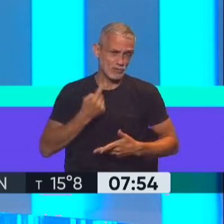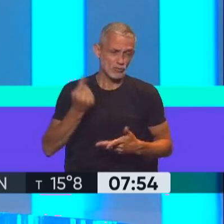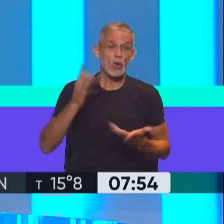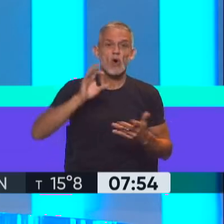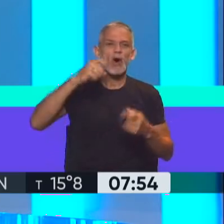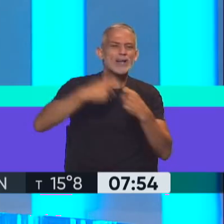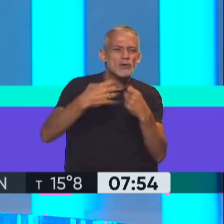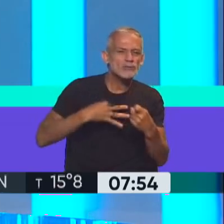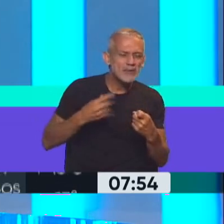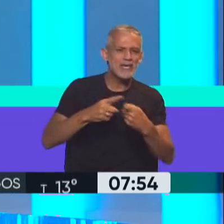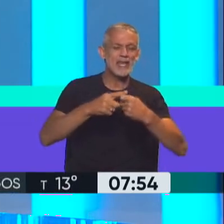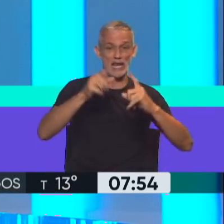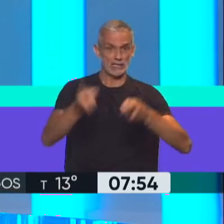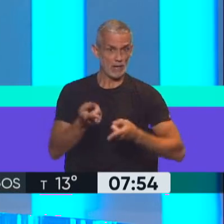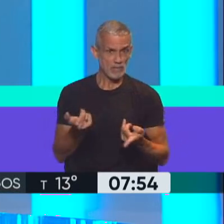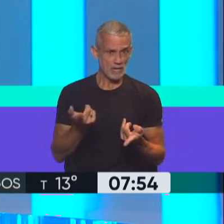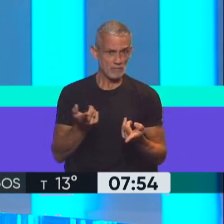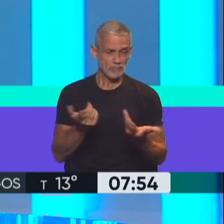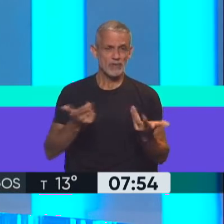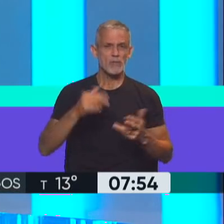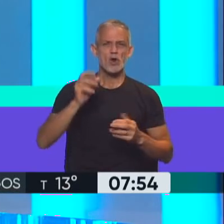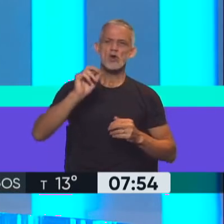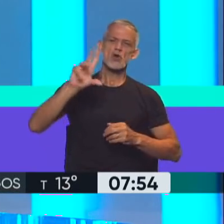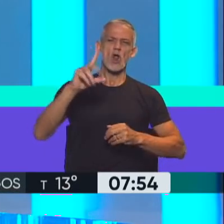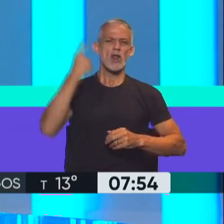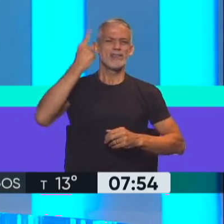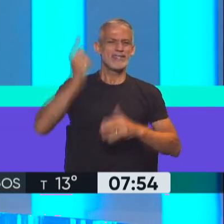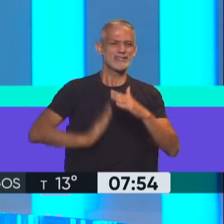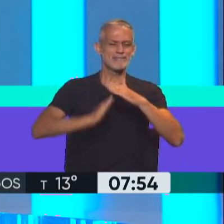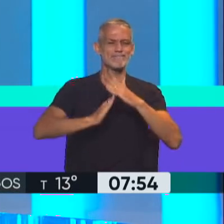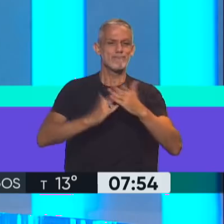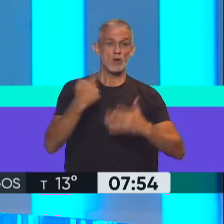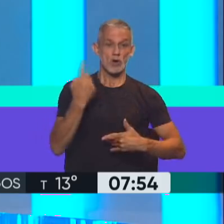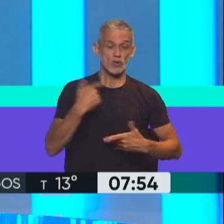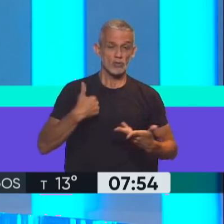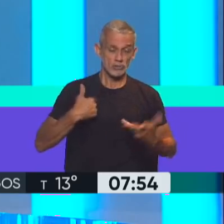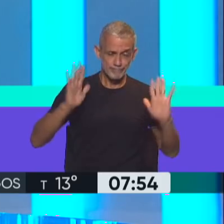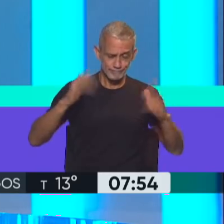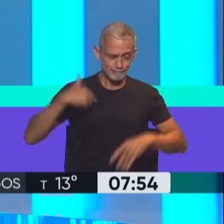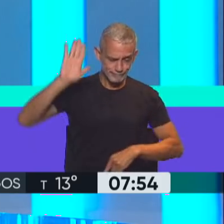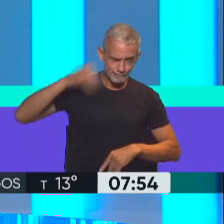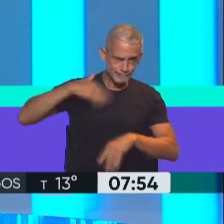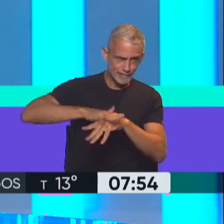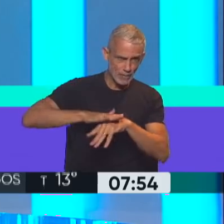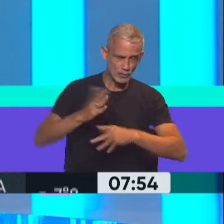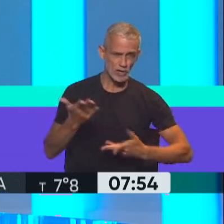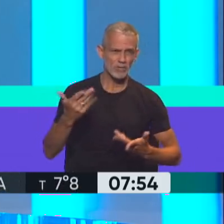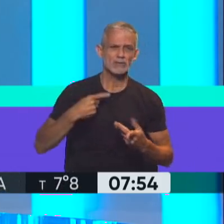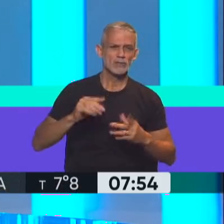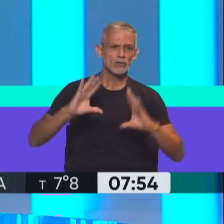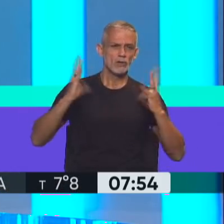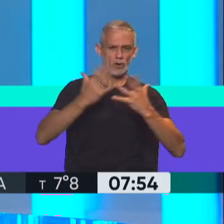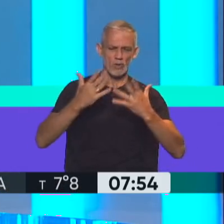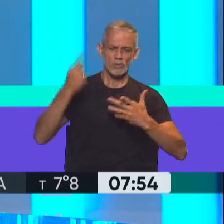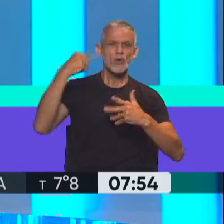ong o en lo que fuera pero como rol dirigencial nos tenemos que hacer cargo sino que el mundo le vamos a dejar